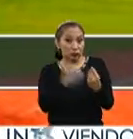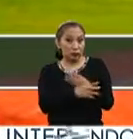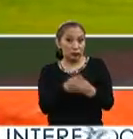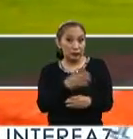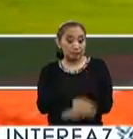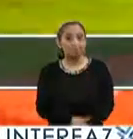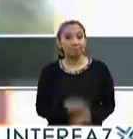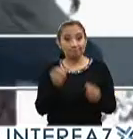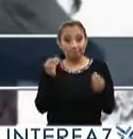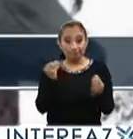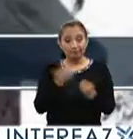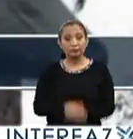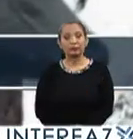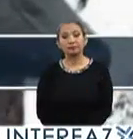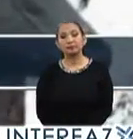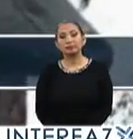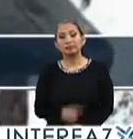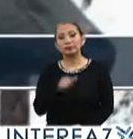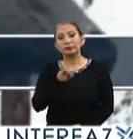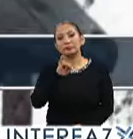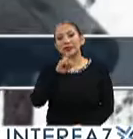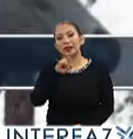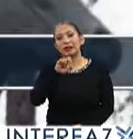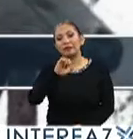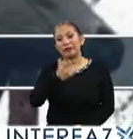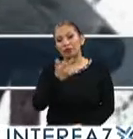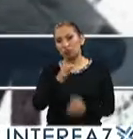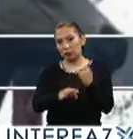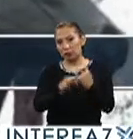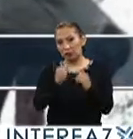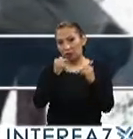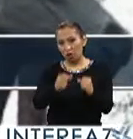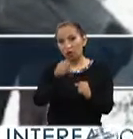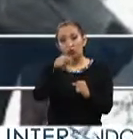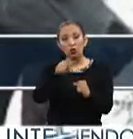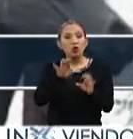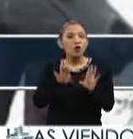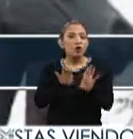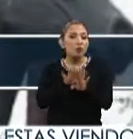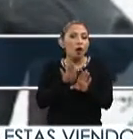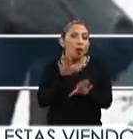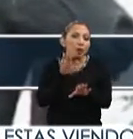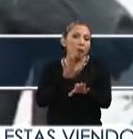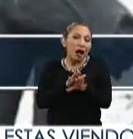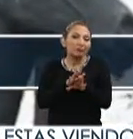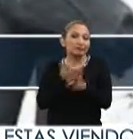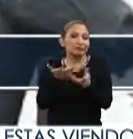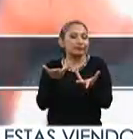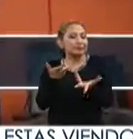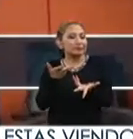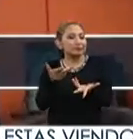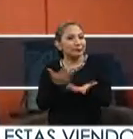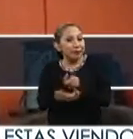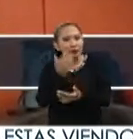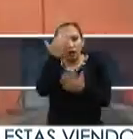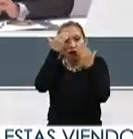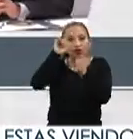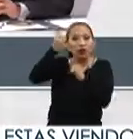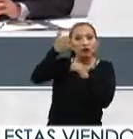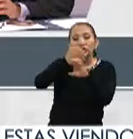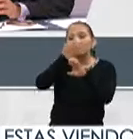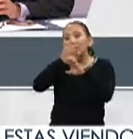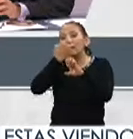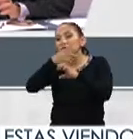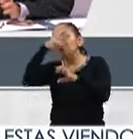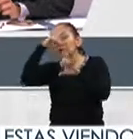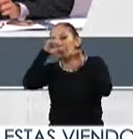bastante. Irving, pues finalmente seguramente te quedaste con ganas de conocer otros